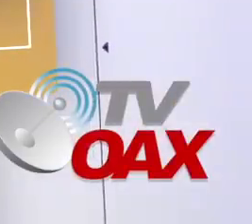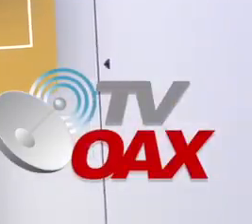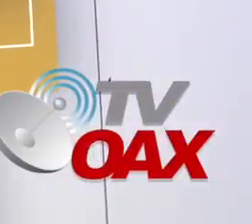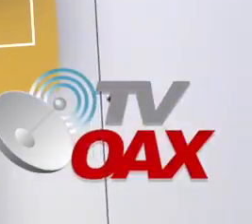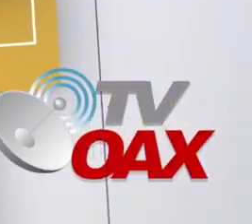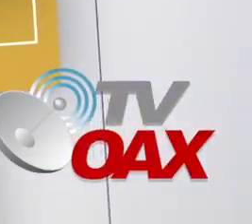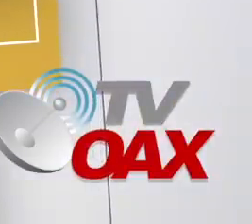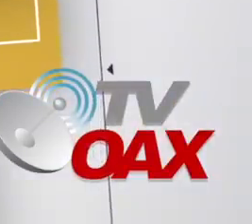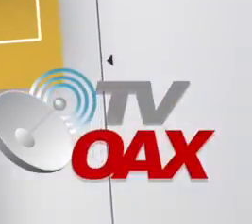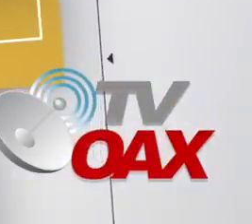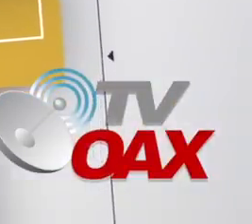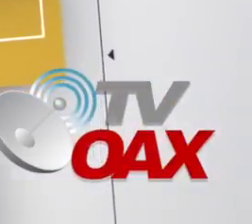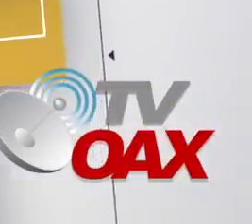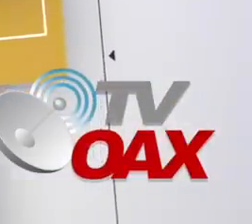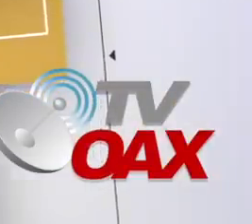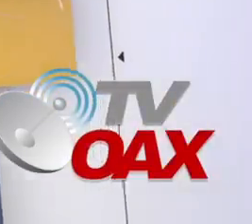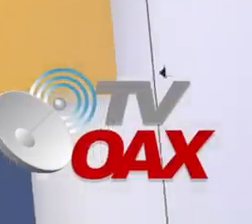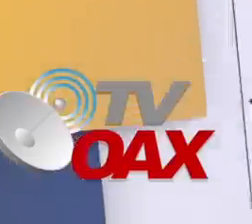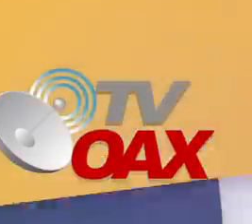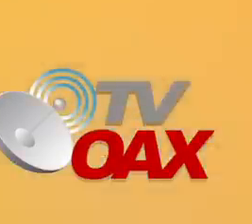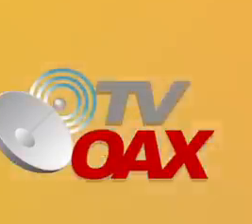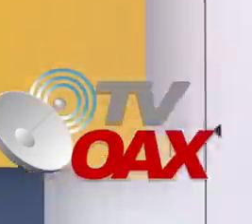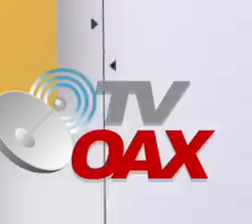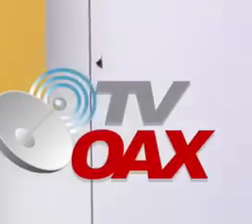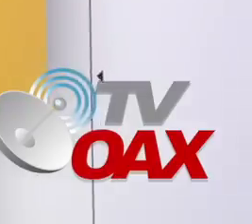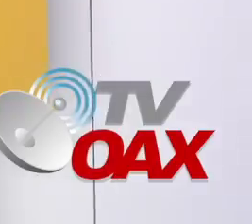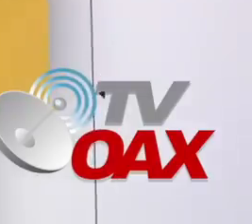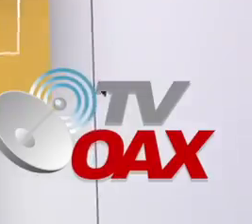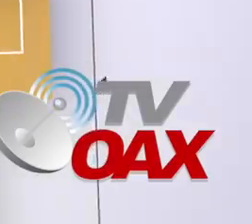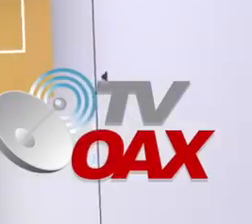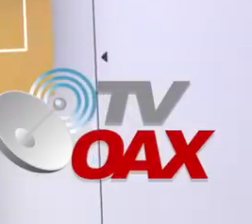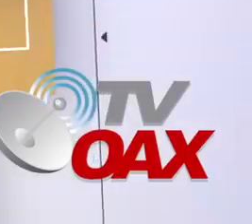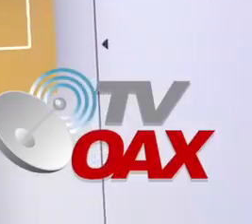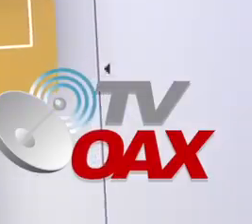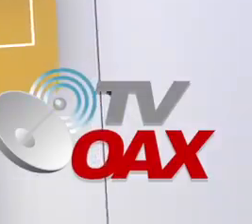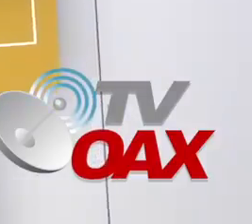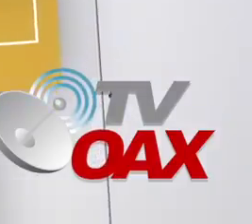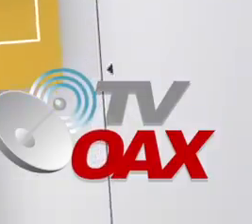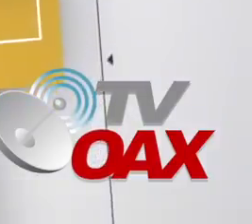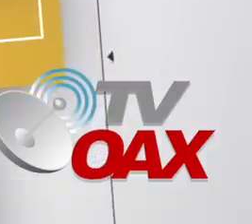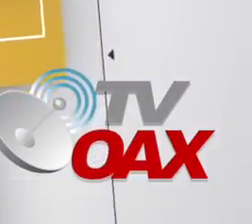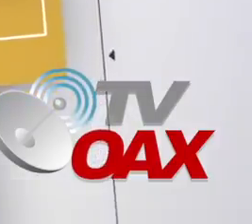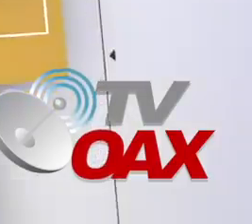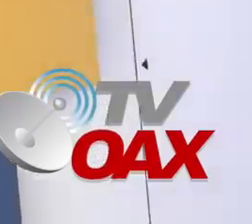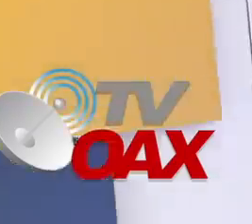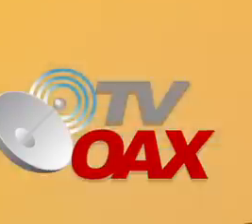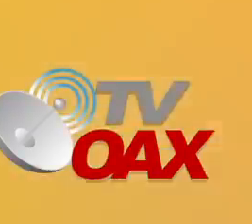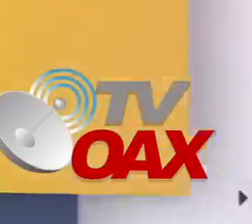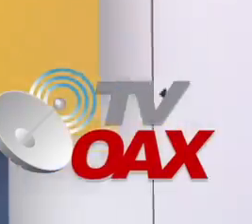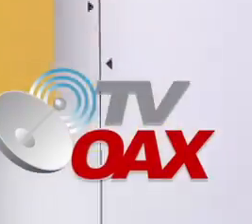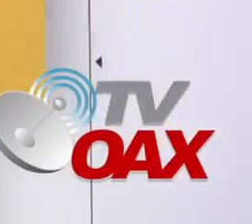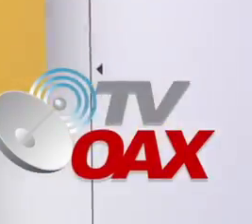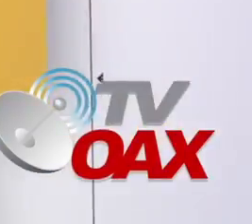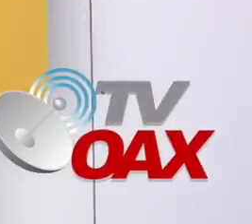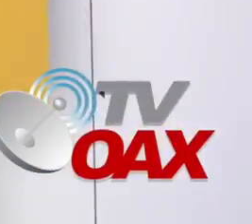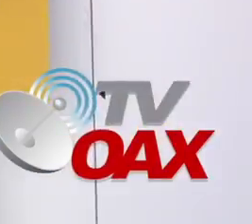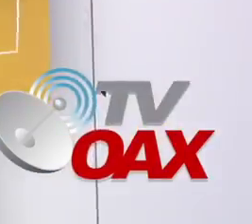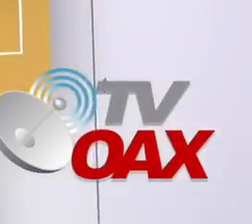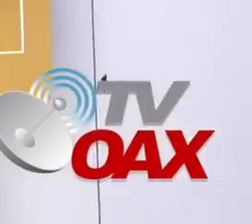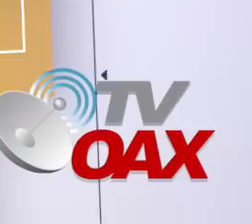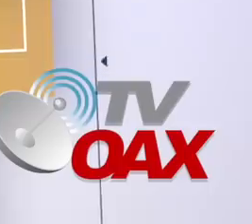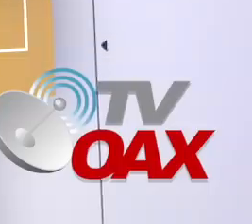manera conjunta con la Universidad Nacional Autónoma de México, la Secretaría de Energía y la Comisión Federal